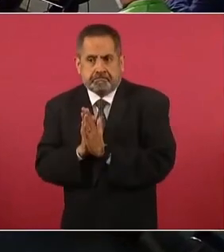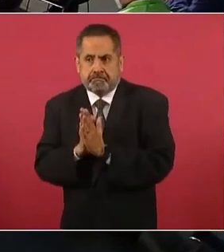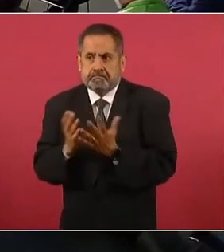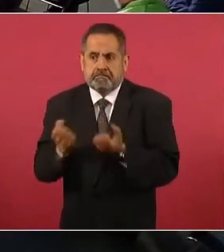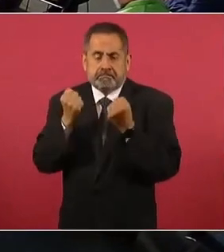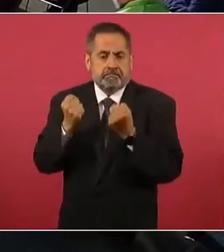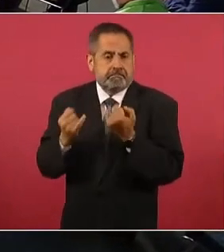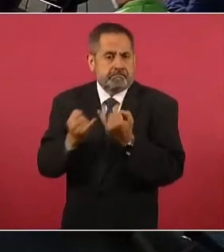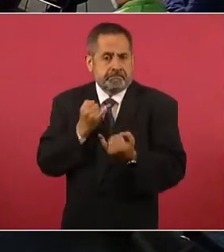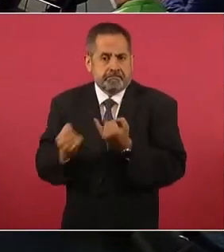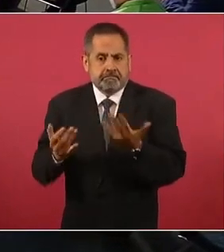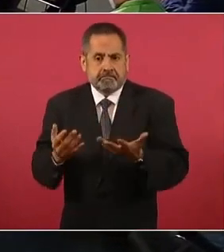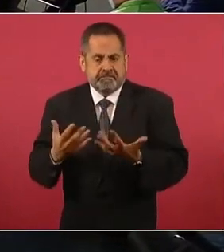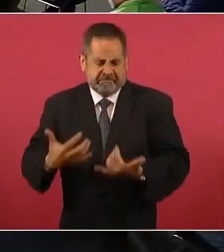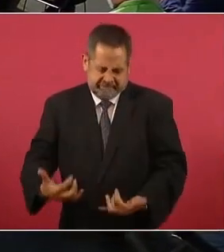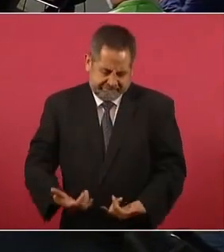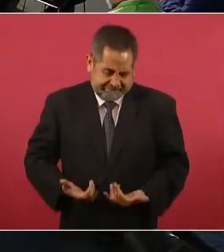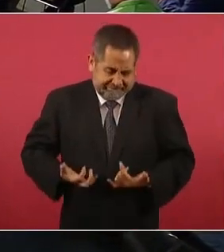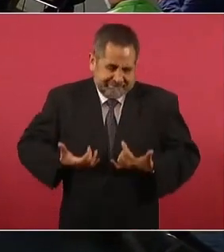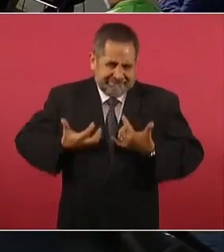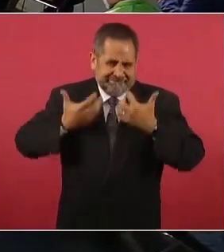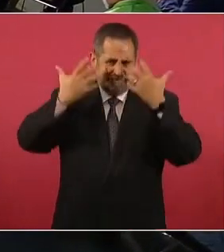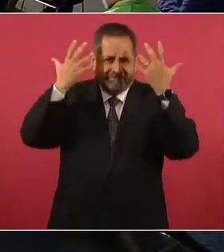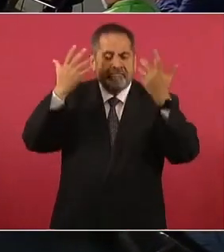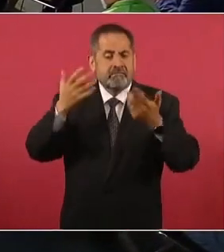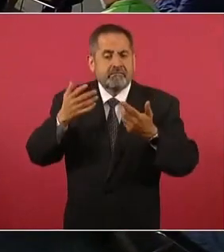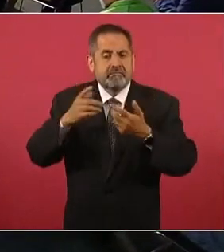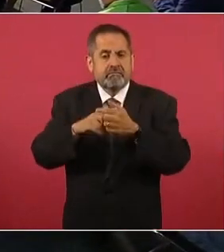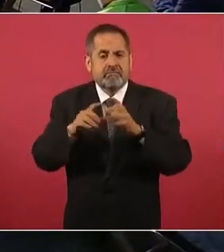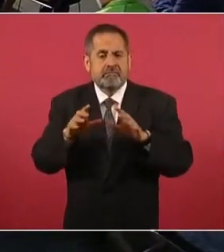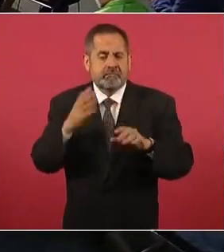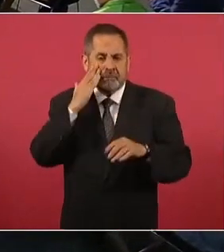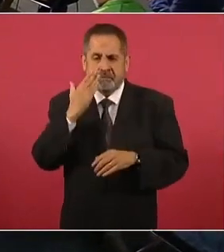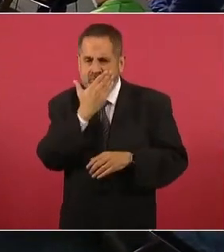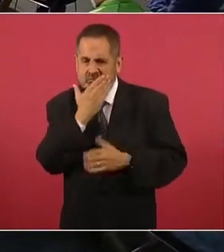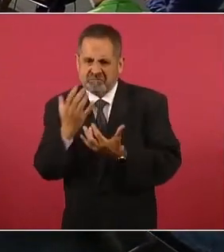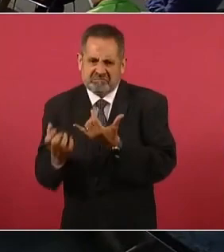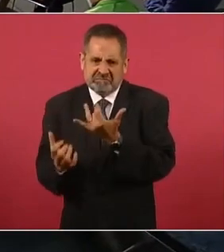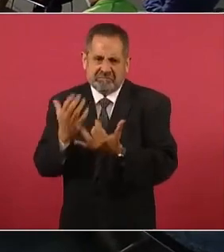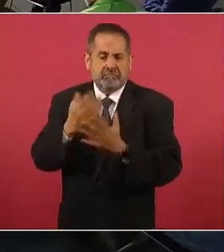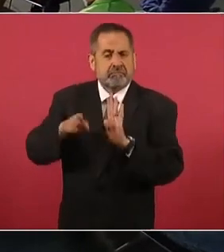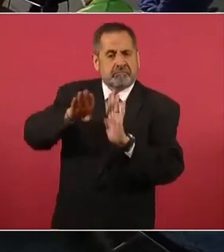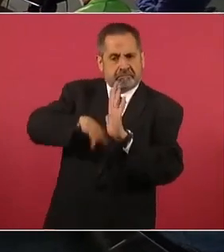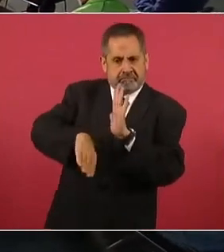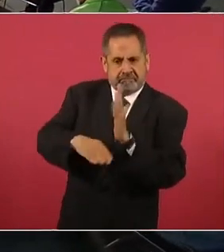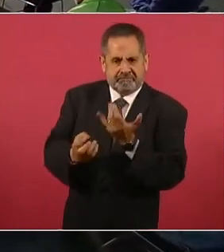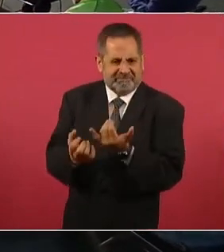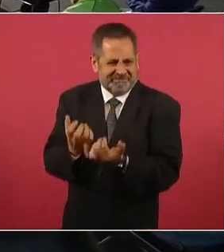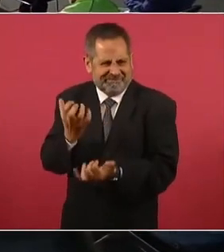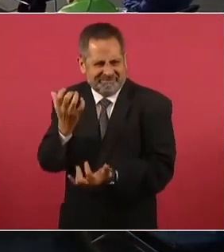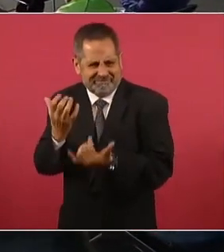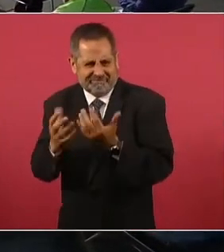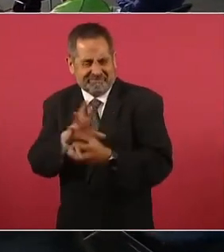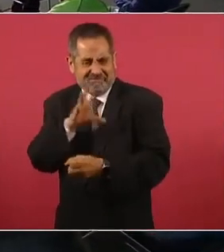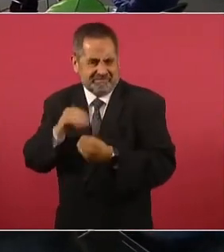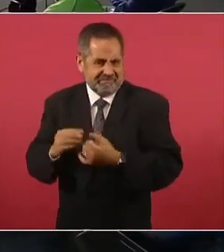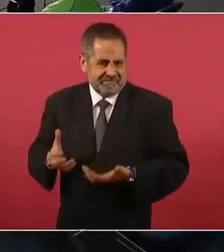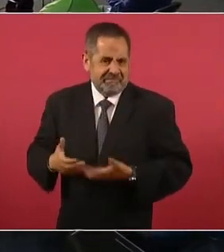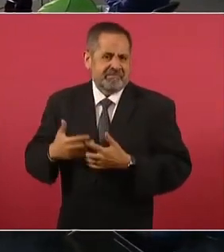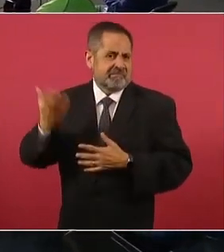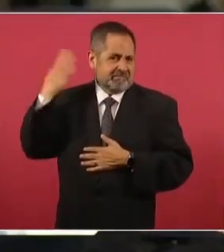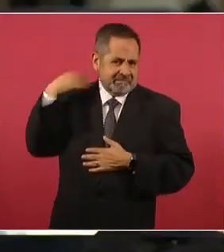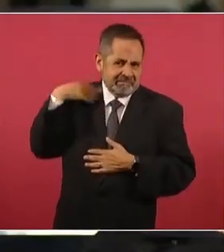1º, 2º y 3er grado. Tiene quemaduras en los glúteos, en las partes nobles, en la espalda, en el